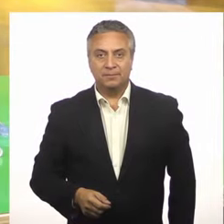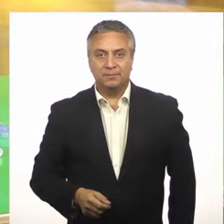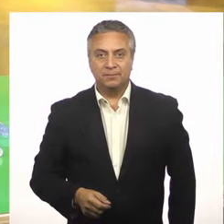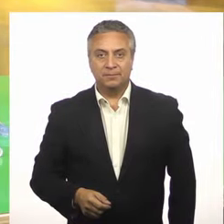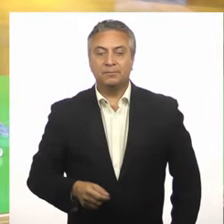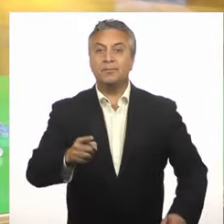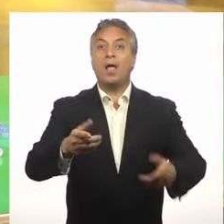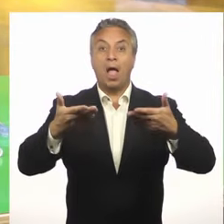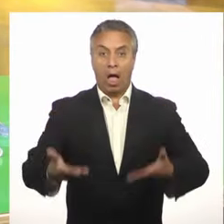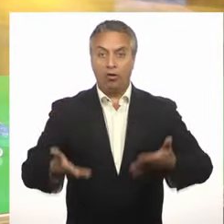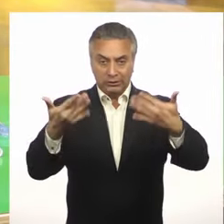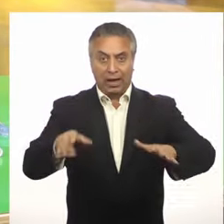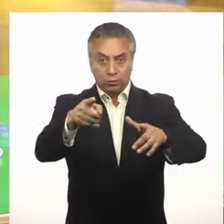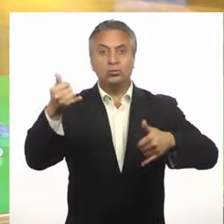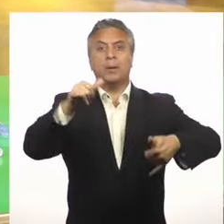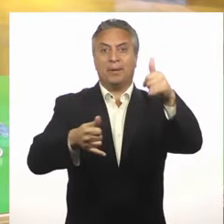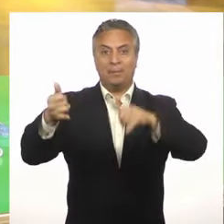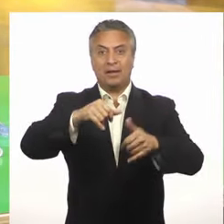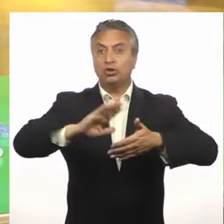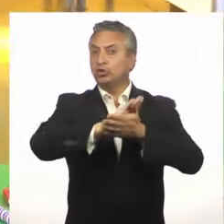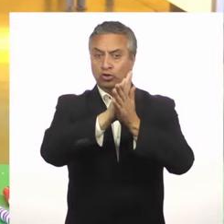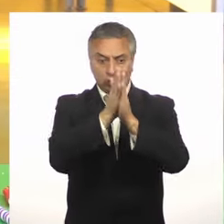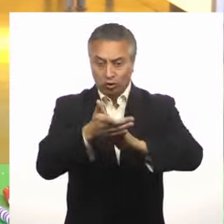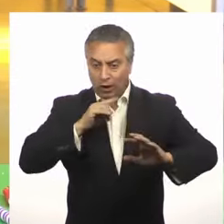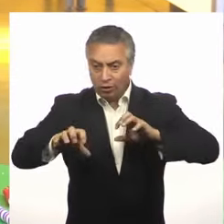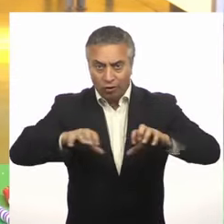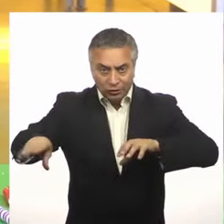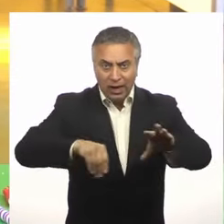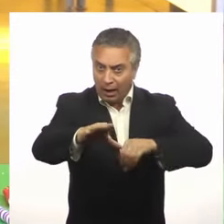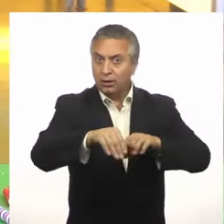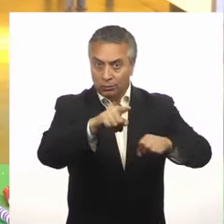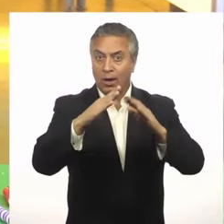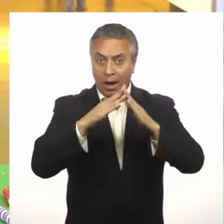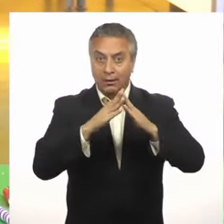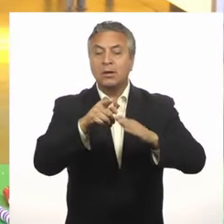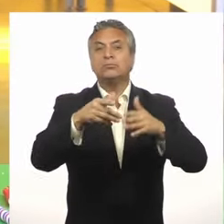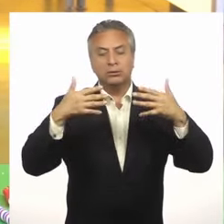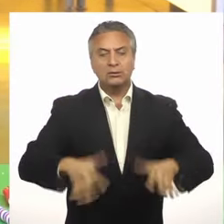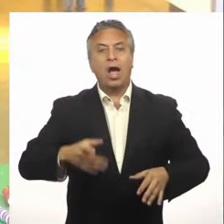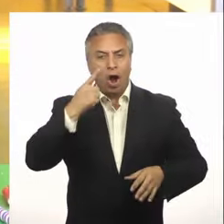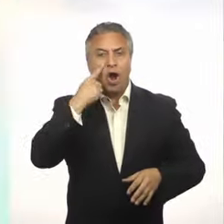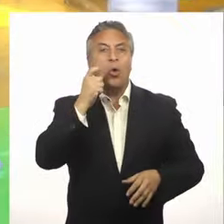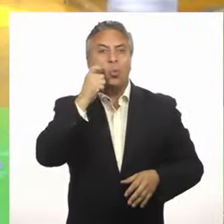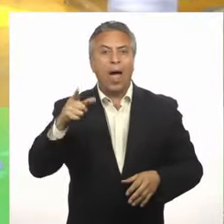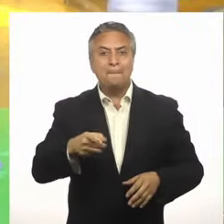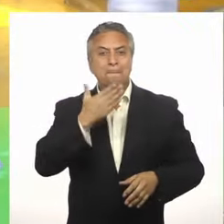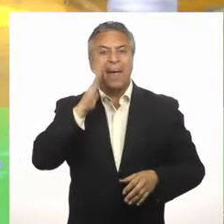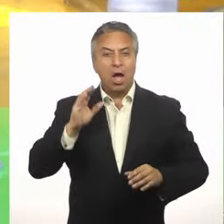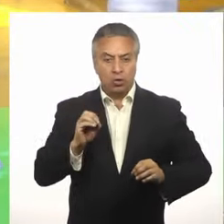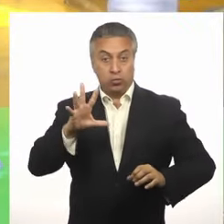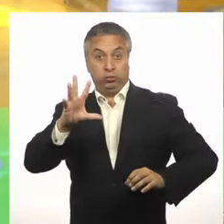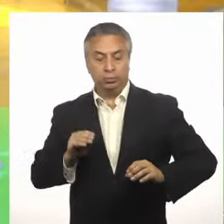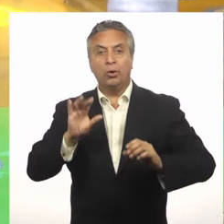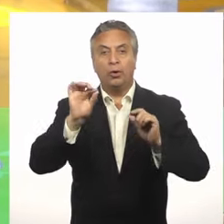Ahora que ya experimentaste con todos los materiales que encontraste en tu casa, ya conoces cuáles son mejores conductores que otros. Por lo mismo,